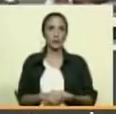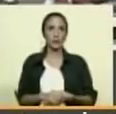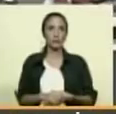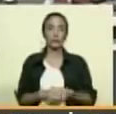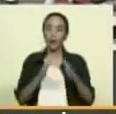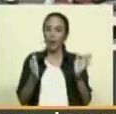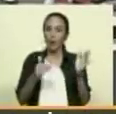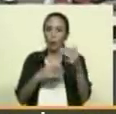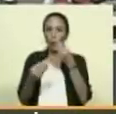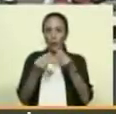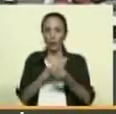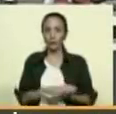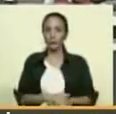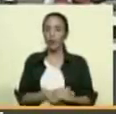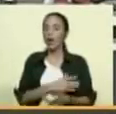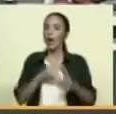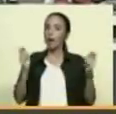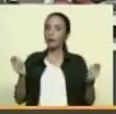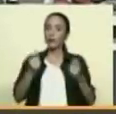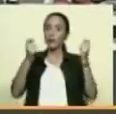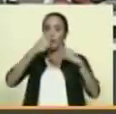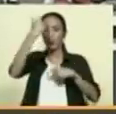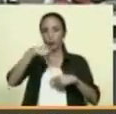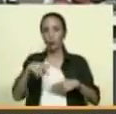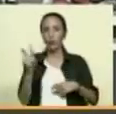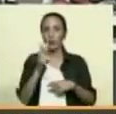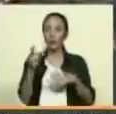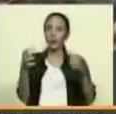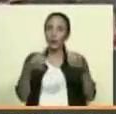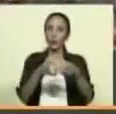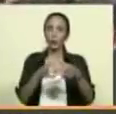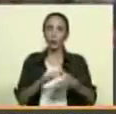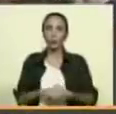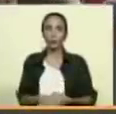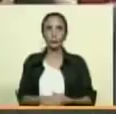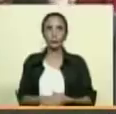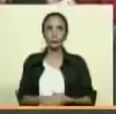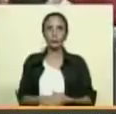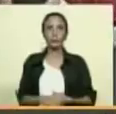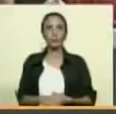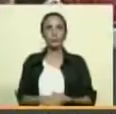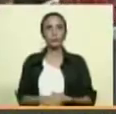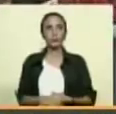El movimiento Somos Venezuela, el gran polo patriótico.